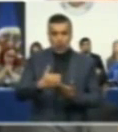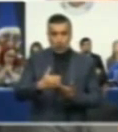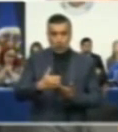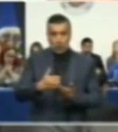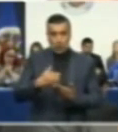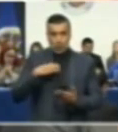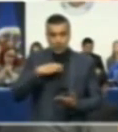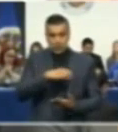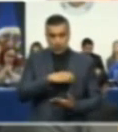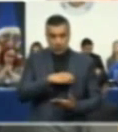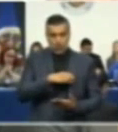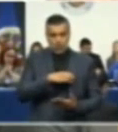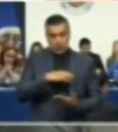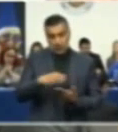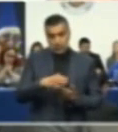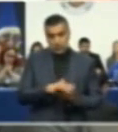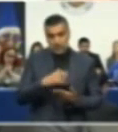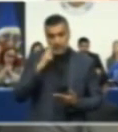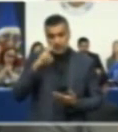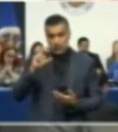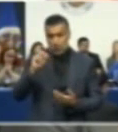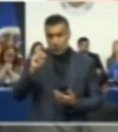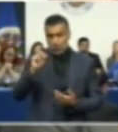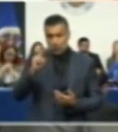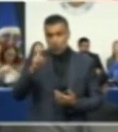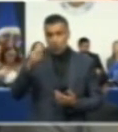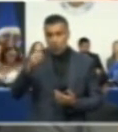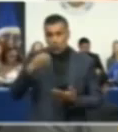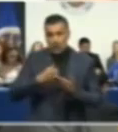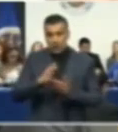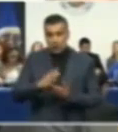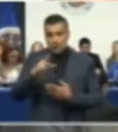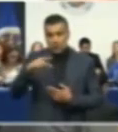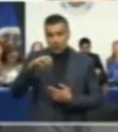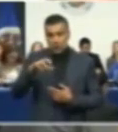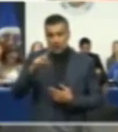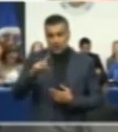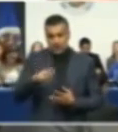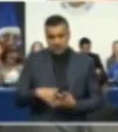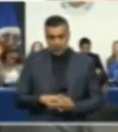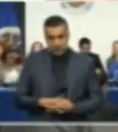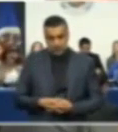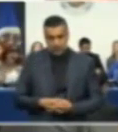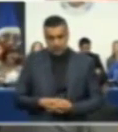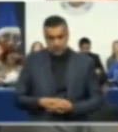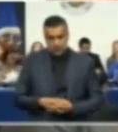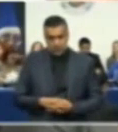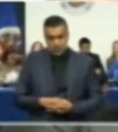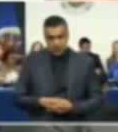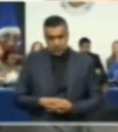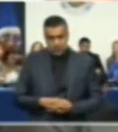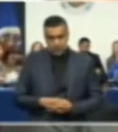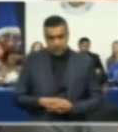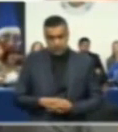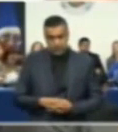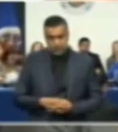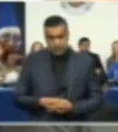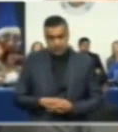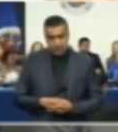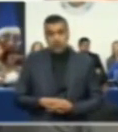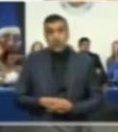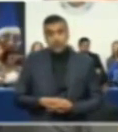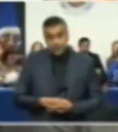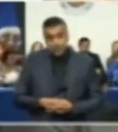Convención de las Naciones Unidas sobre los Derechos de las Personas con Discapacidad. Y en este sentido,